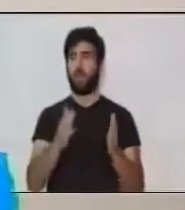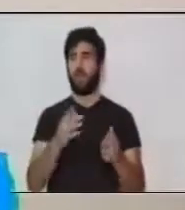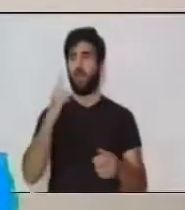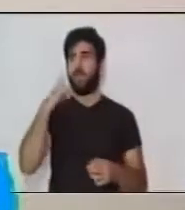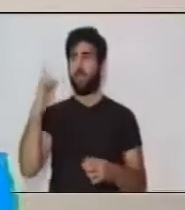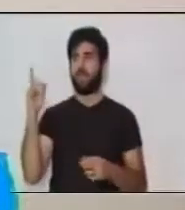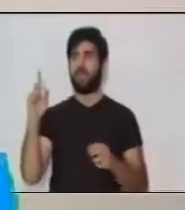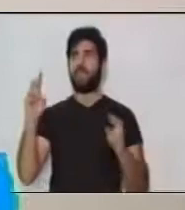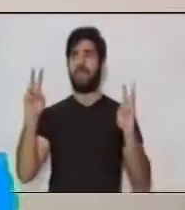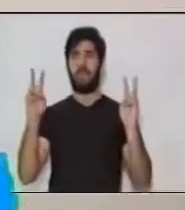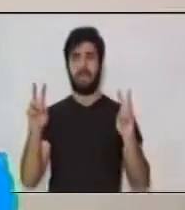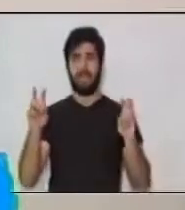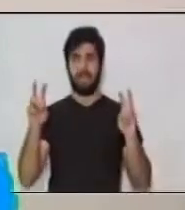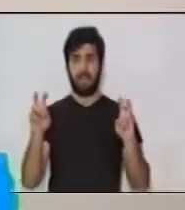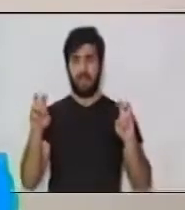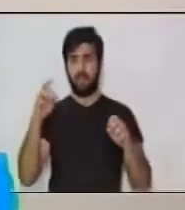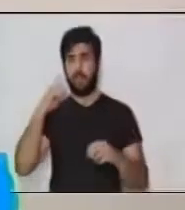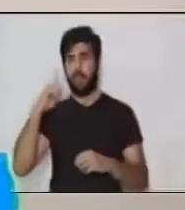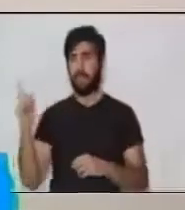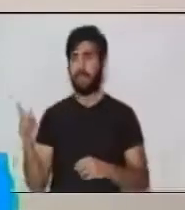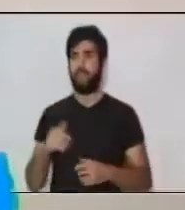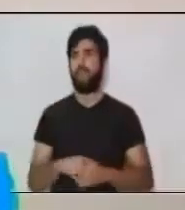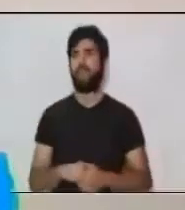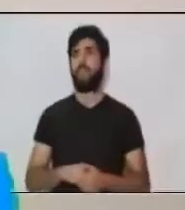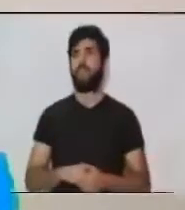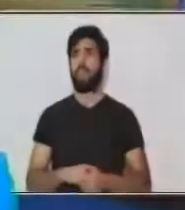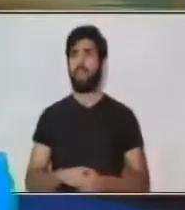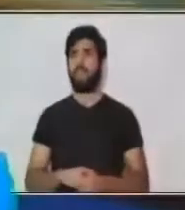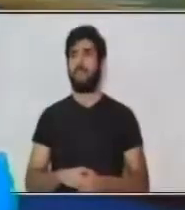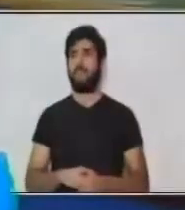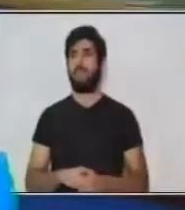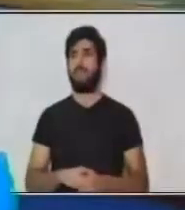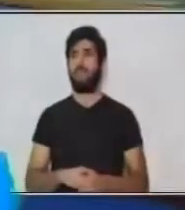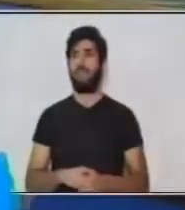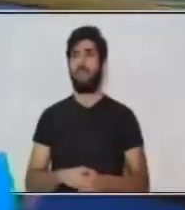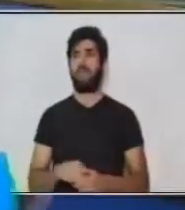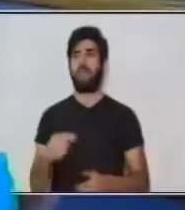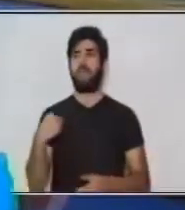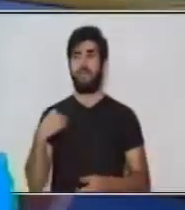polígonos. Bien, vamos a iniciar